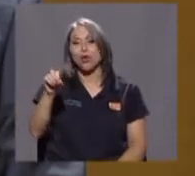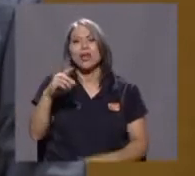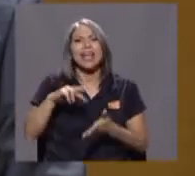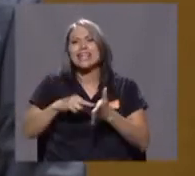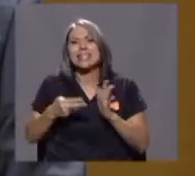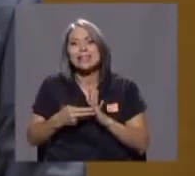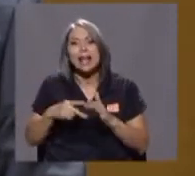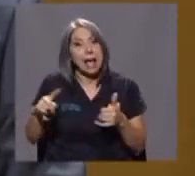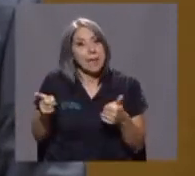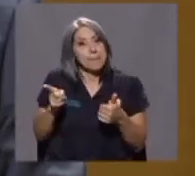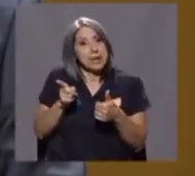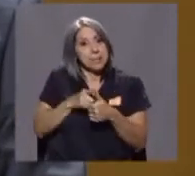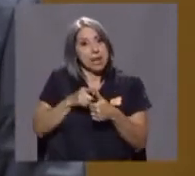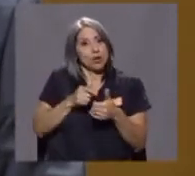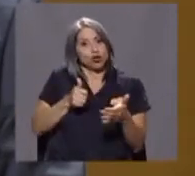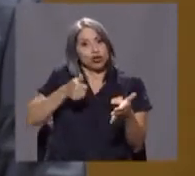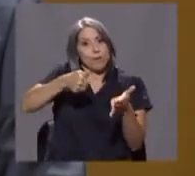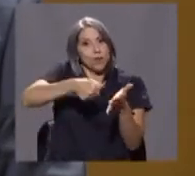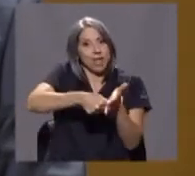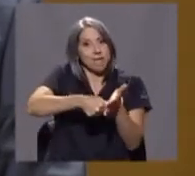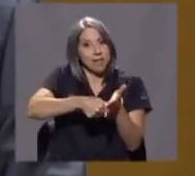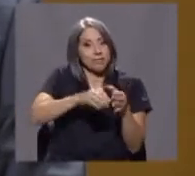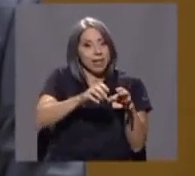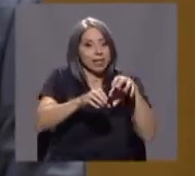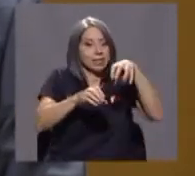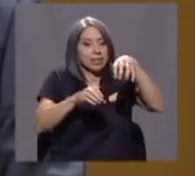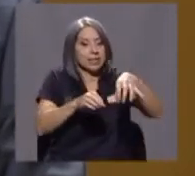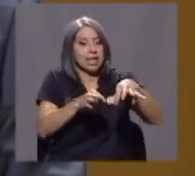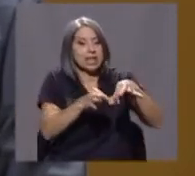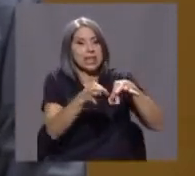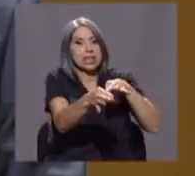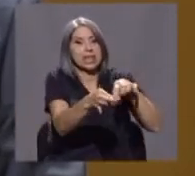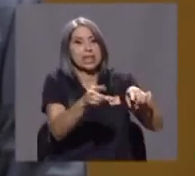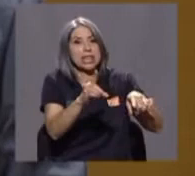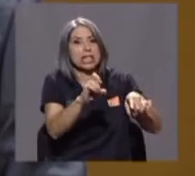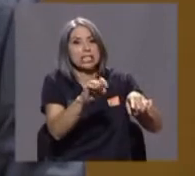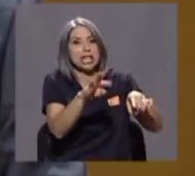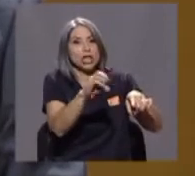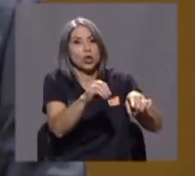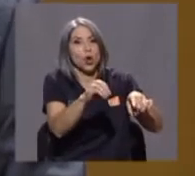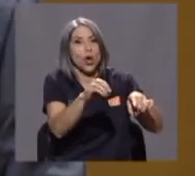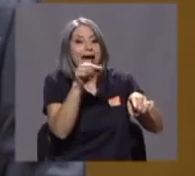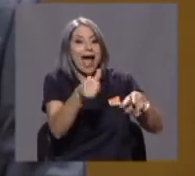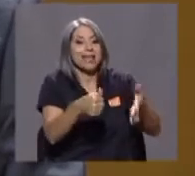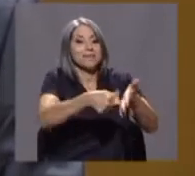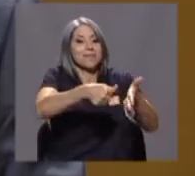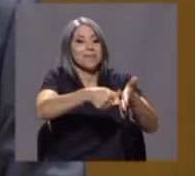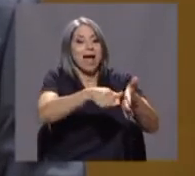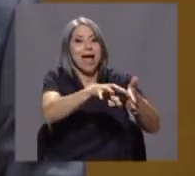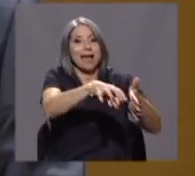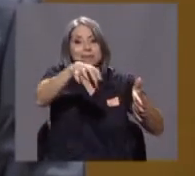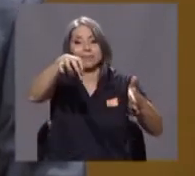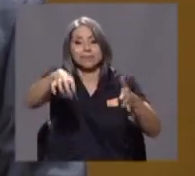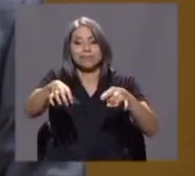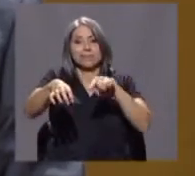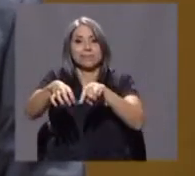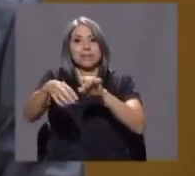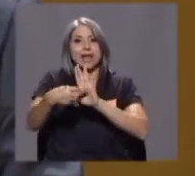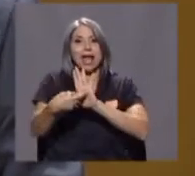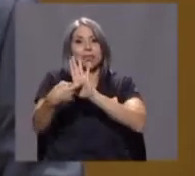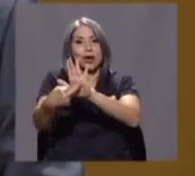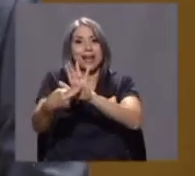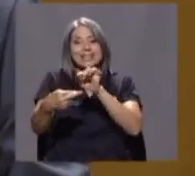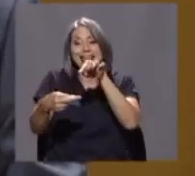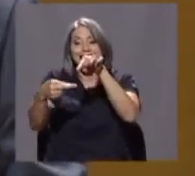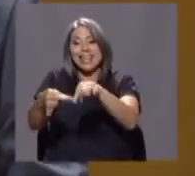nivel de distrito, y se elegían los representantes cantonales, y los representantes cantonales elegían a los electores, que